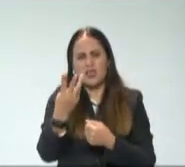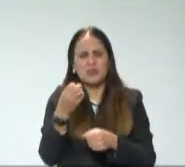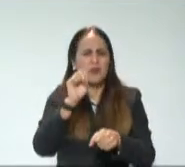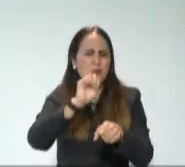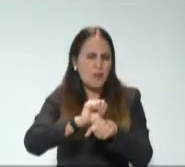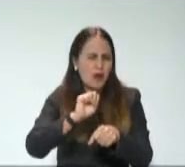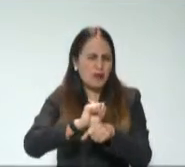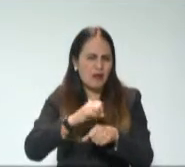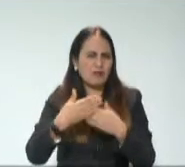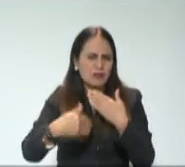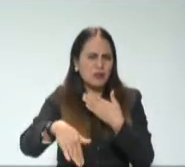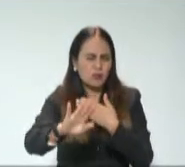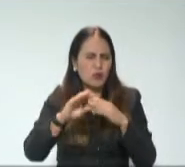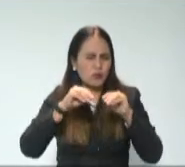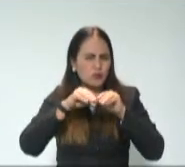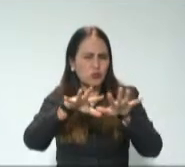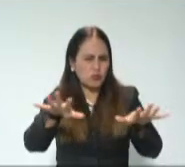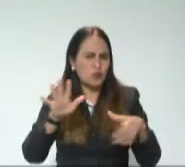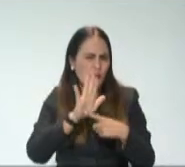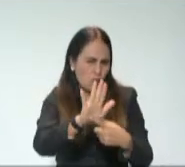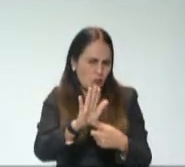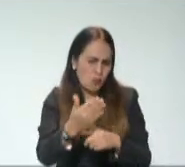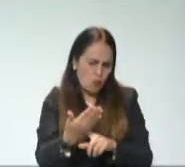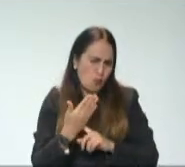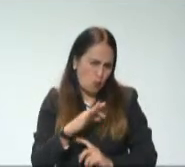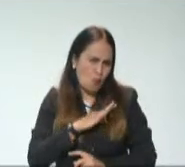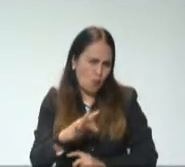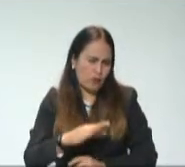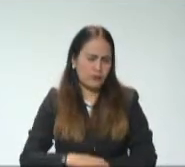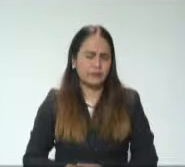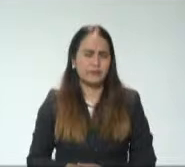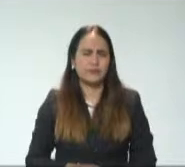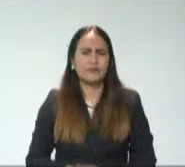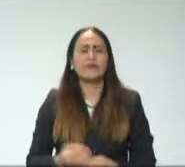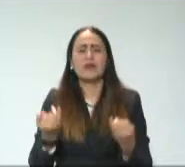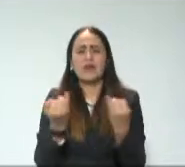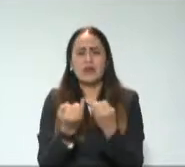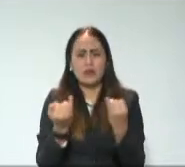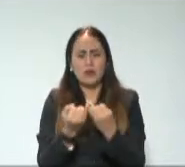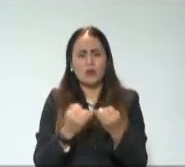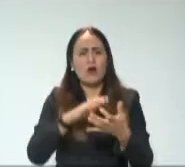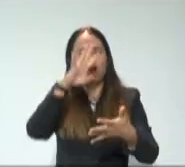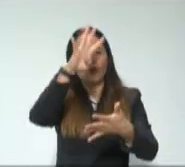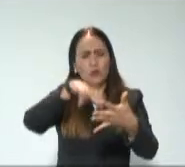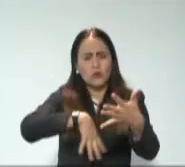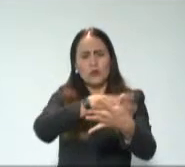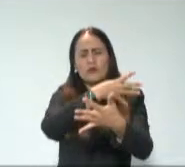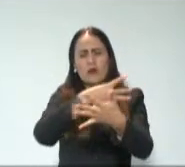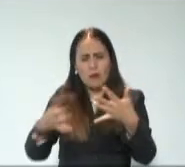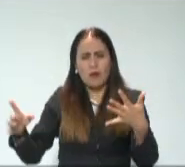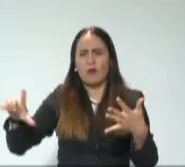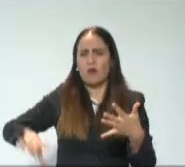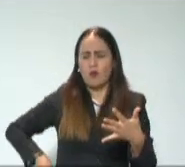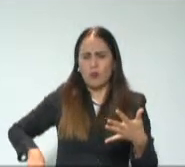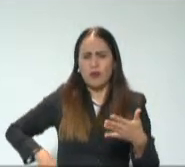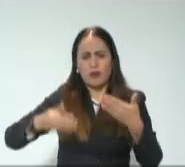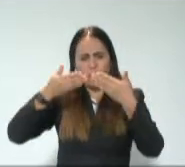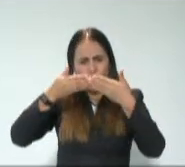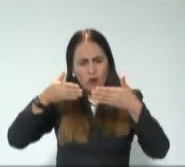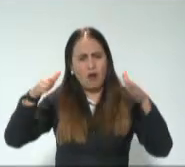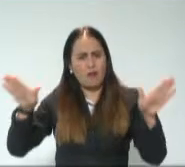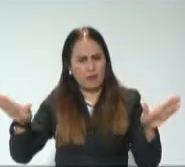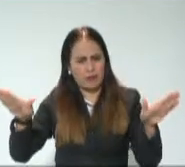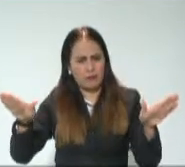Entonces se los haremos llegar eh vamos a tener un tablero de gobierno abierto de la gobernanza del gobierno